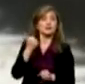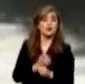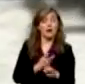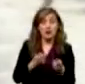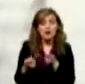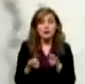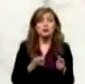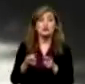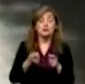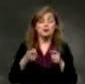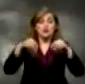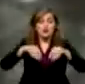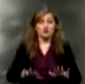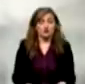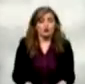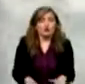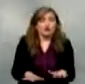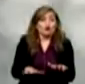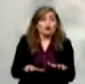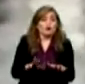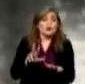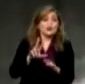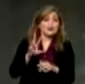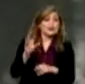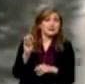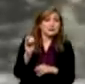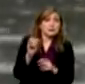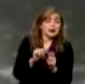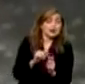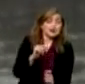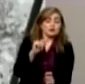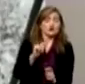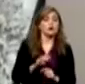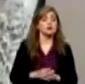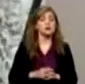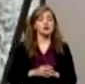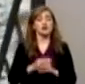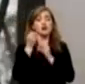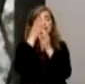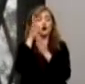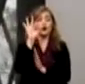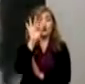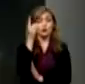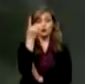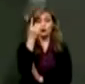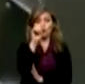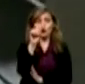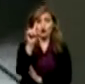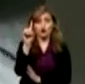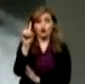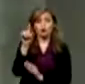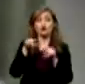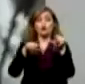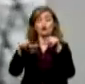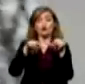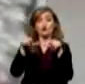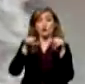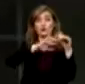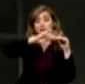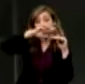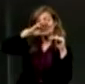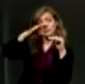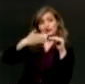caudal sobrepasó los 30 centímetros. Según información de la EQ911, el fenómeno se presentó en el sector de Cerro